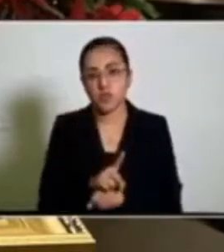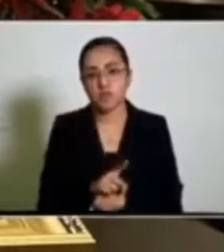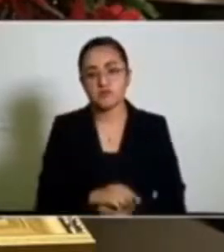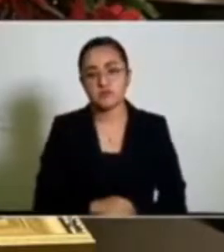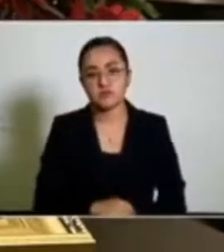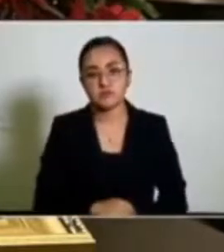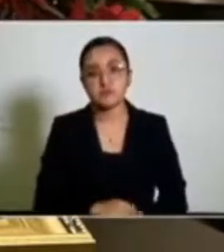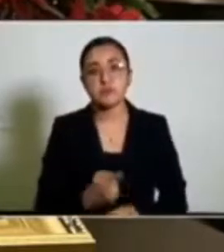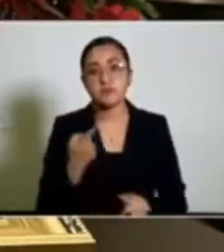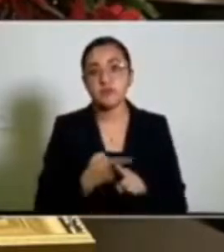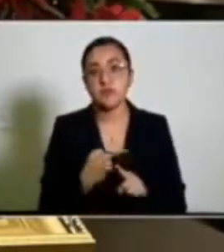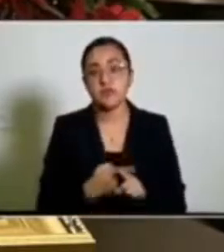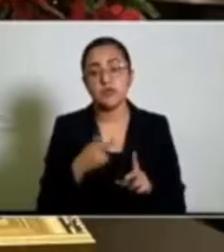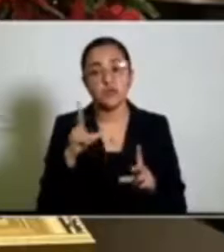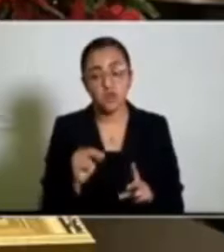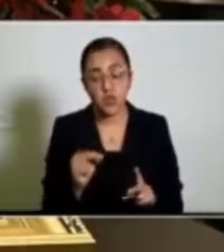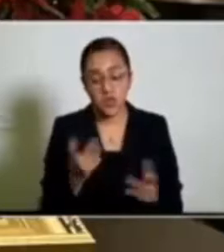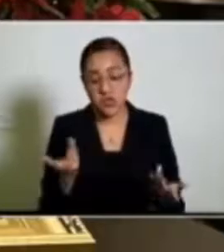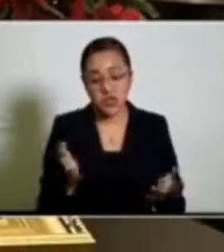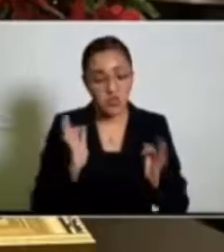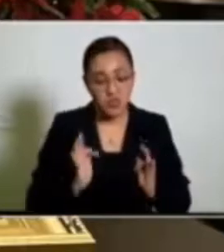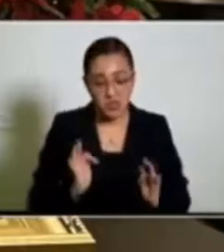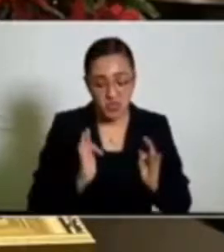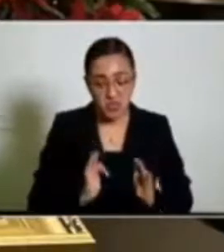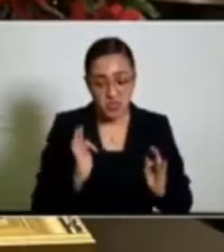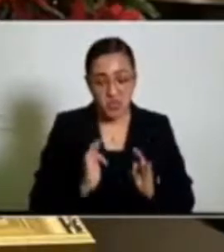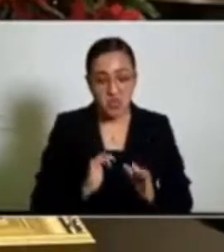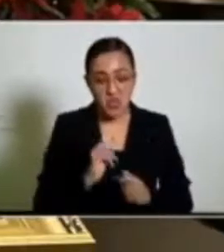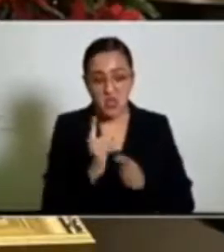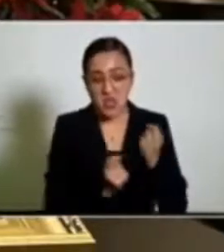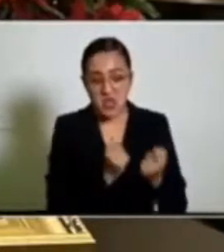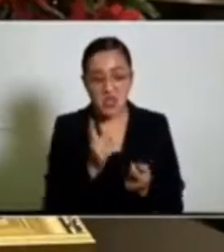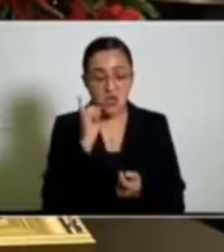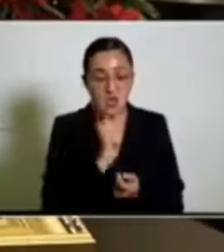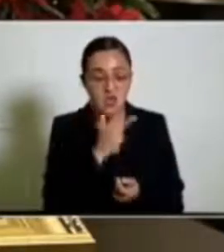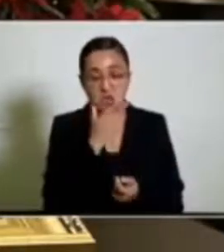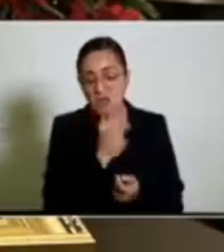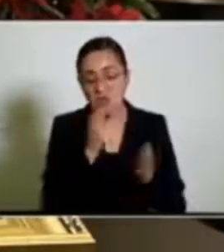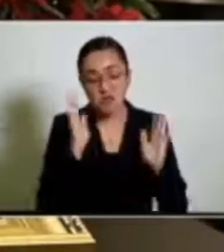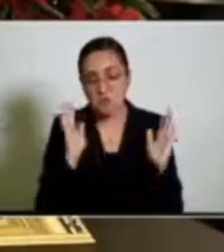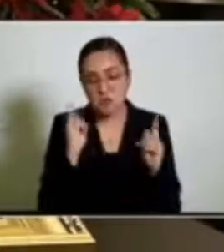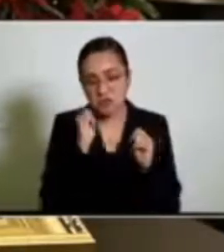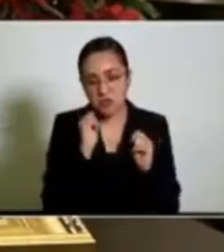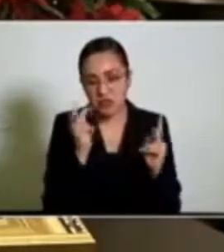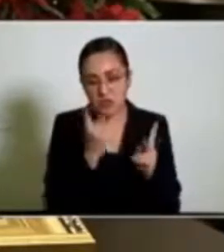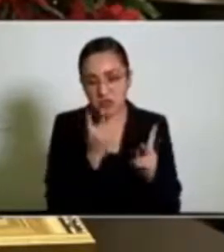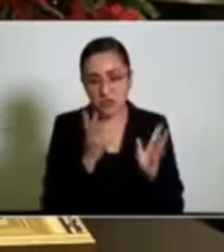se sienta agraviada, en este caso mujer o un hombre,